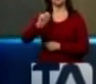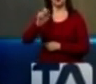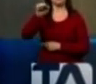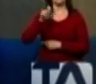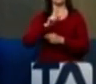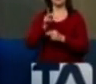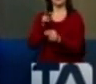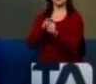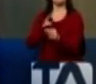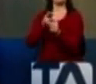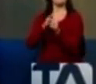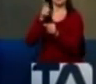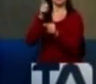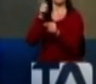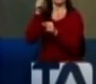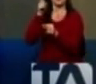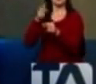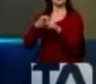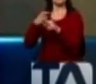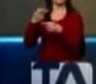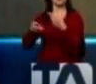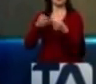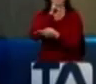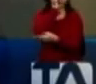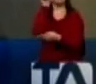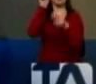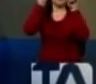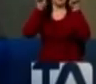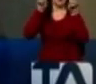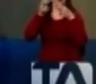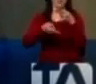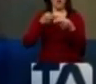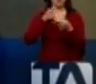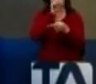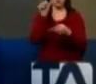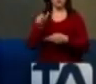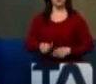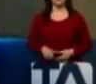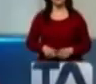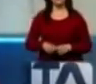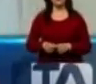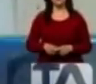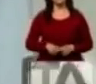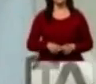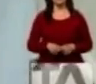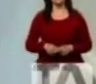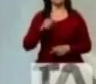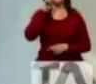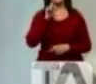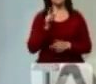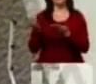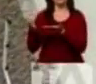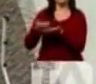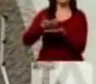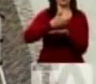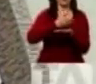e indirecta con terceras personas, justamente por el tema, por este tema del narcotráfico, ¿no? Son las evidencias que hasta ahora